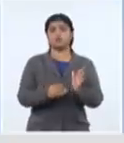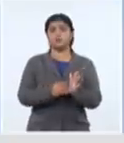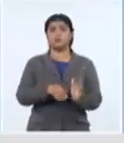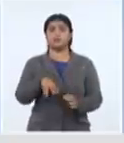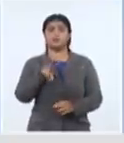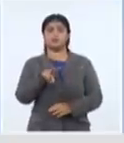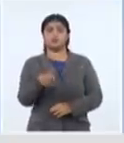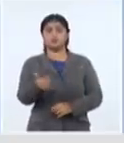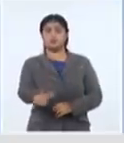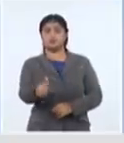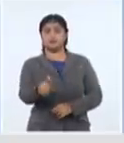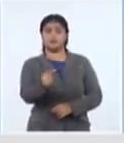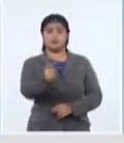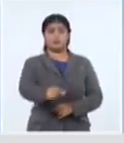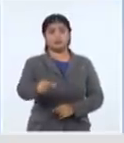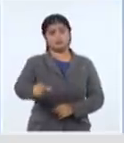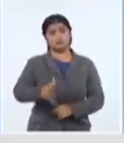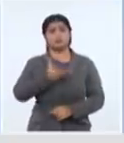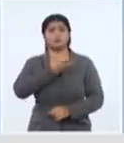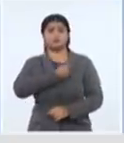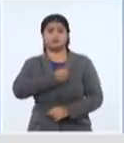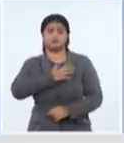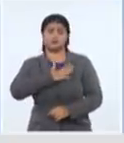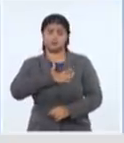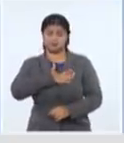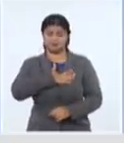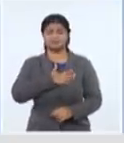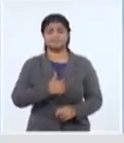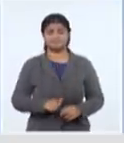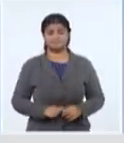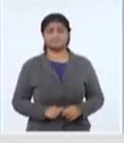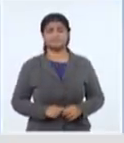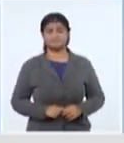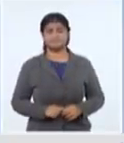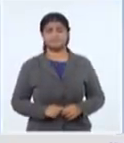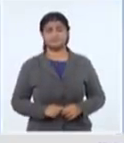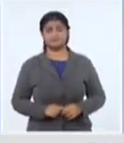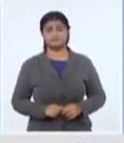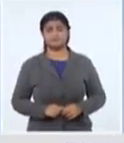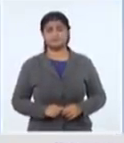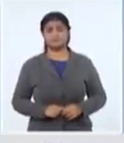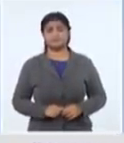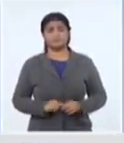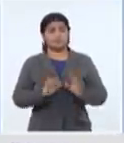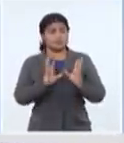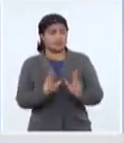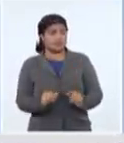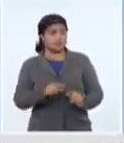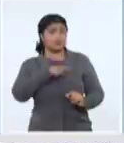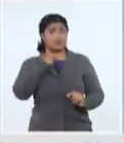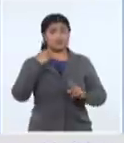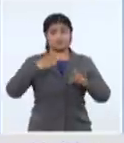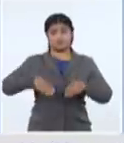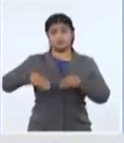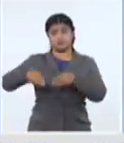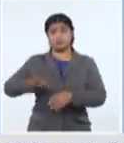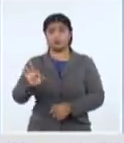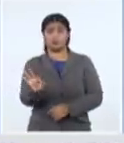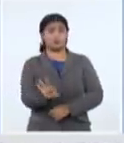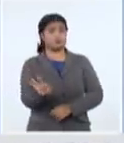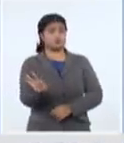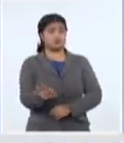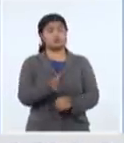8.210 personas con la enfermedad. Eso hace que la tasa de letalidad se mantenga en